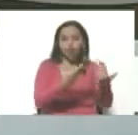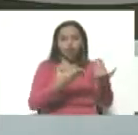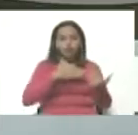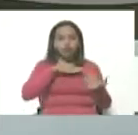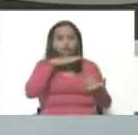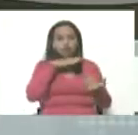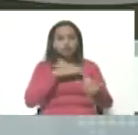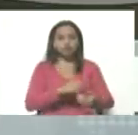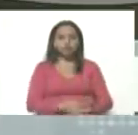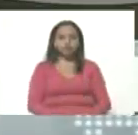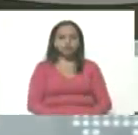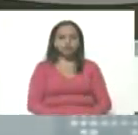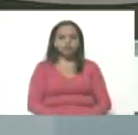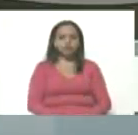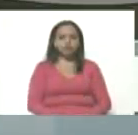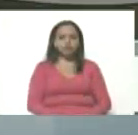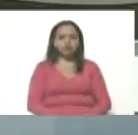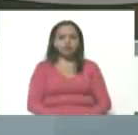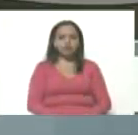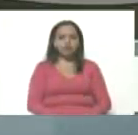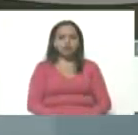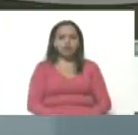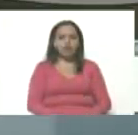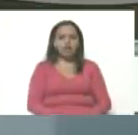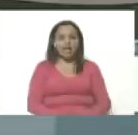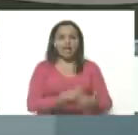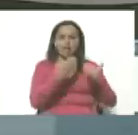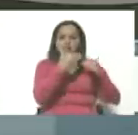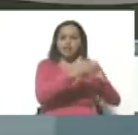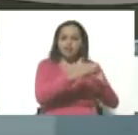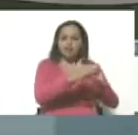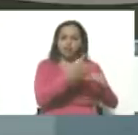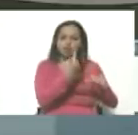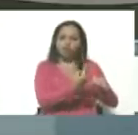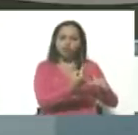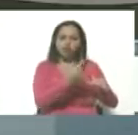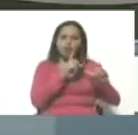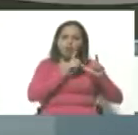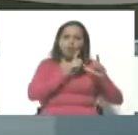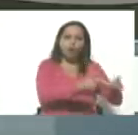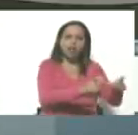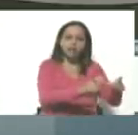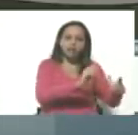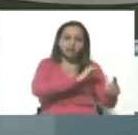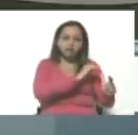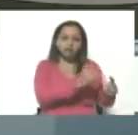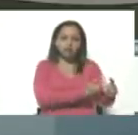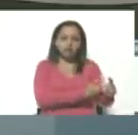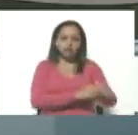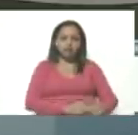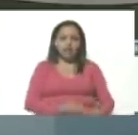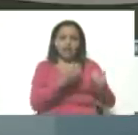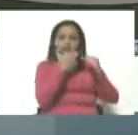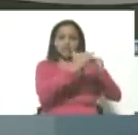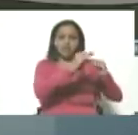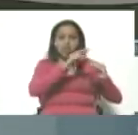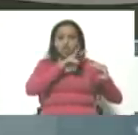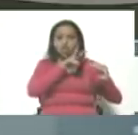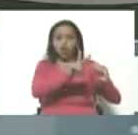muy activos. El nivel de mantener la cuarentena radical. El segundo